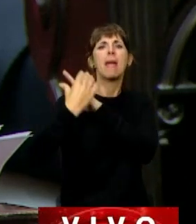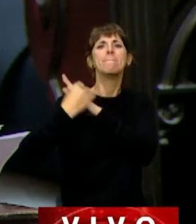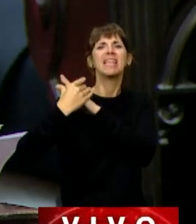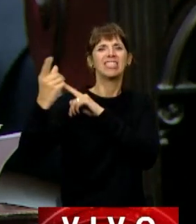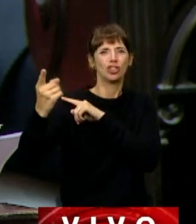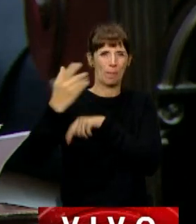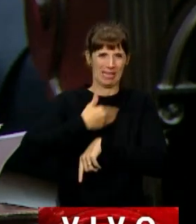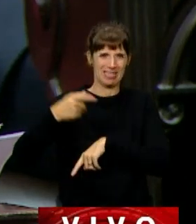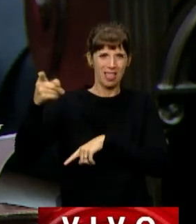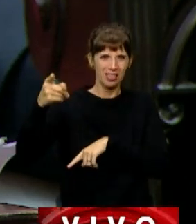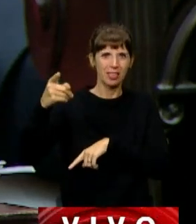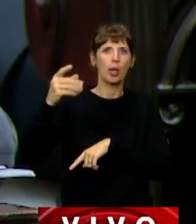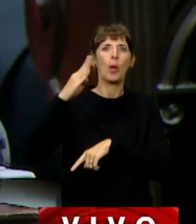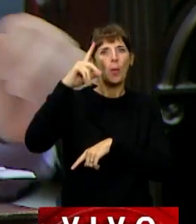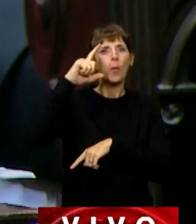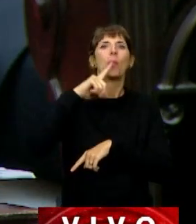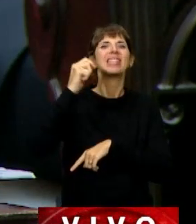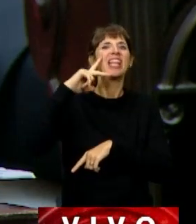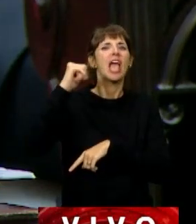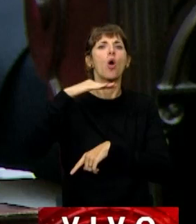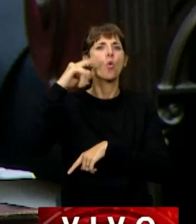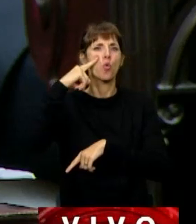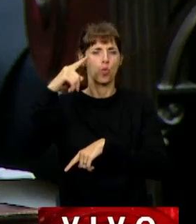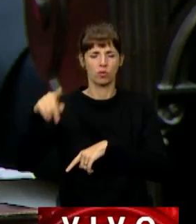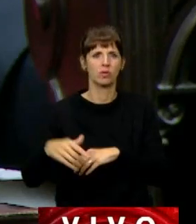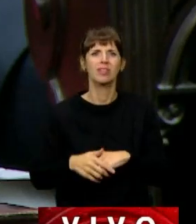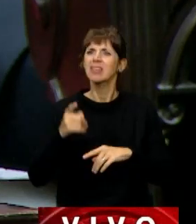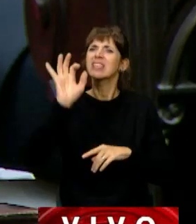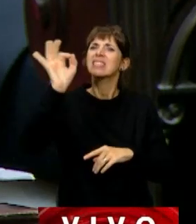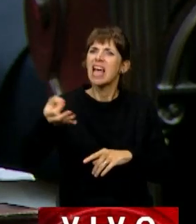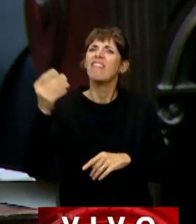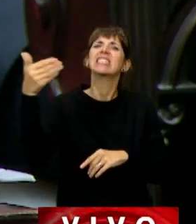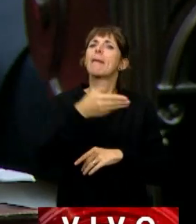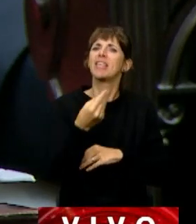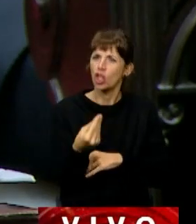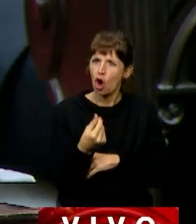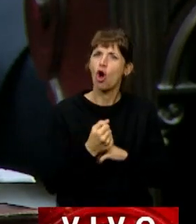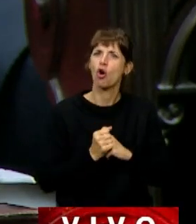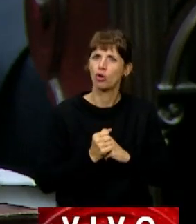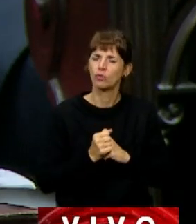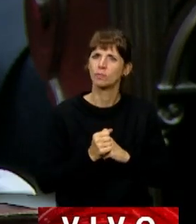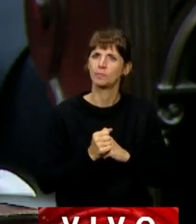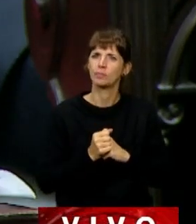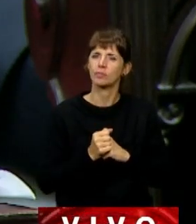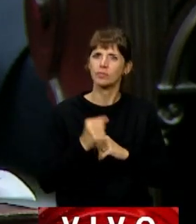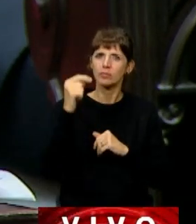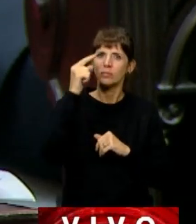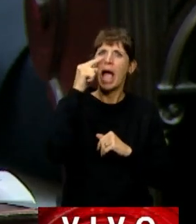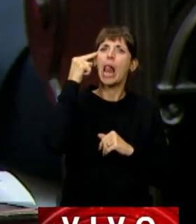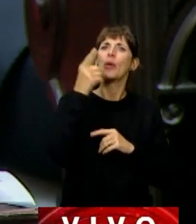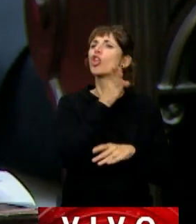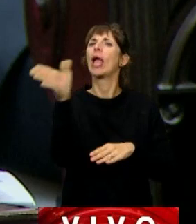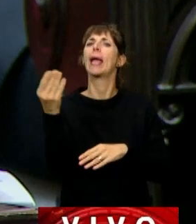Netanyahu. ¿Y saben de qué hablaron? ¿Saben qué le pidió el presidente de la Nación al primer